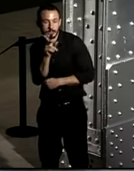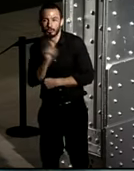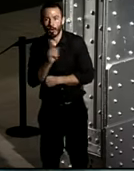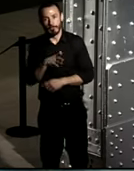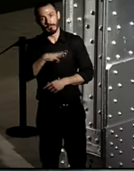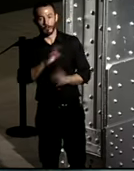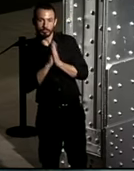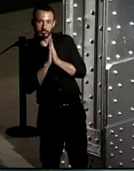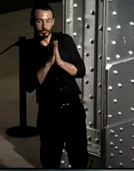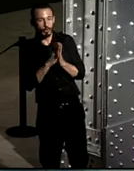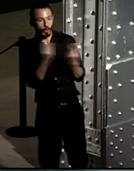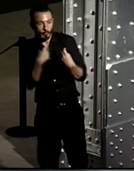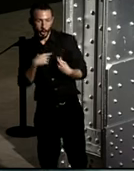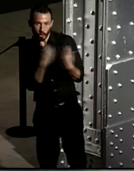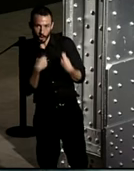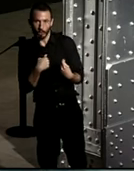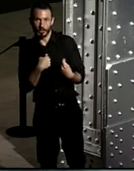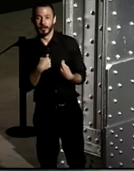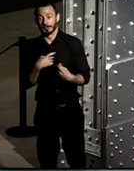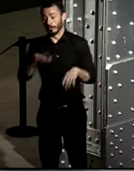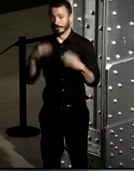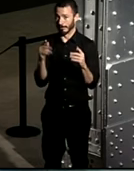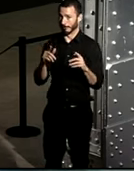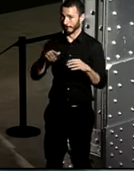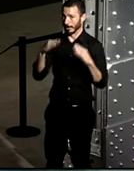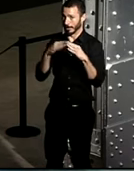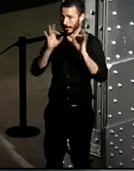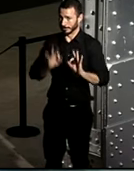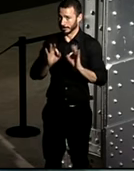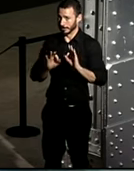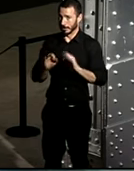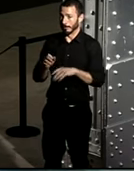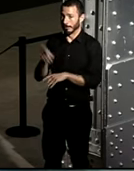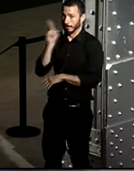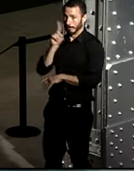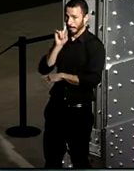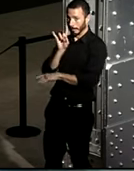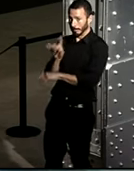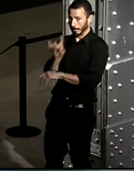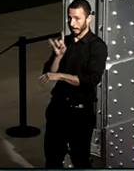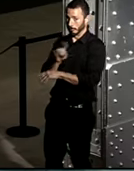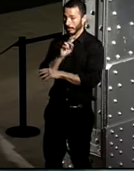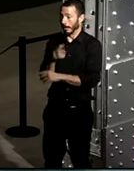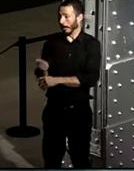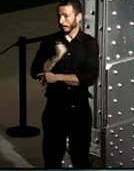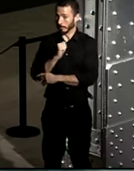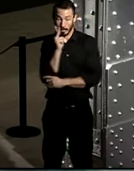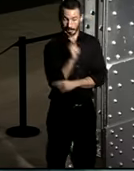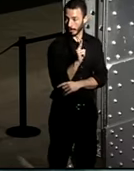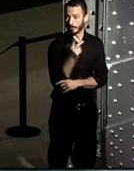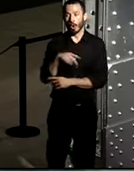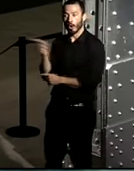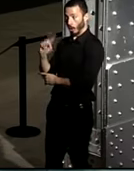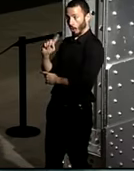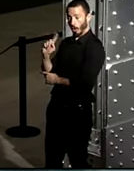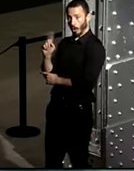pasa mucho, ¿eh? La gente se anda engañando en casa y mintiendo y viendo las series antes de que ¿Tienes las la temporada vean. tal? No, Sí, no la sí, tengo. sí. ¿Y la ves por la noche en secreto?